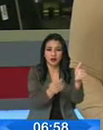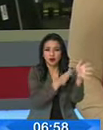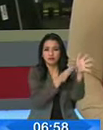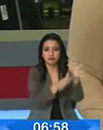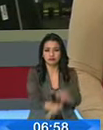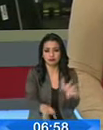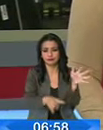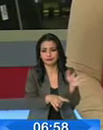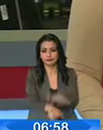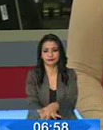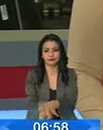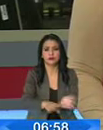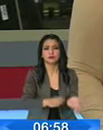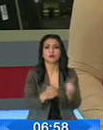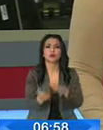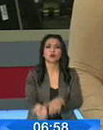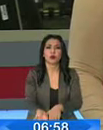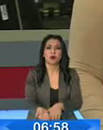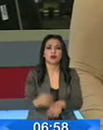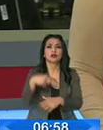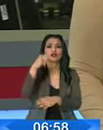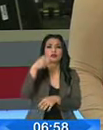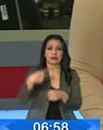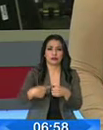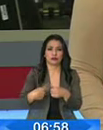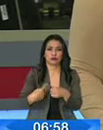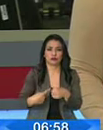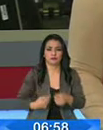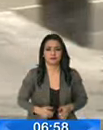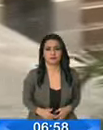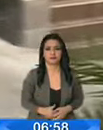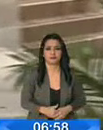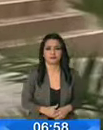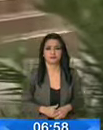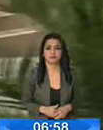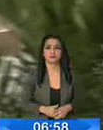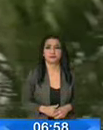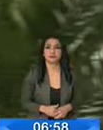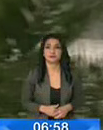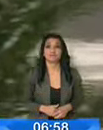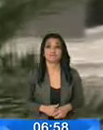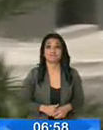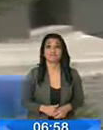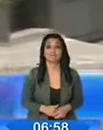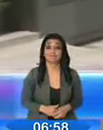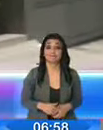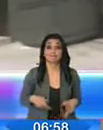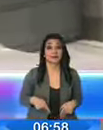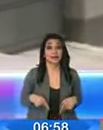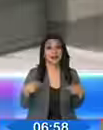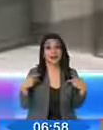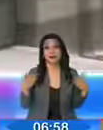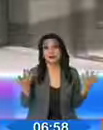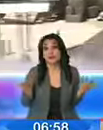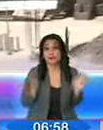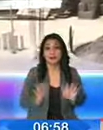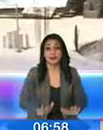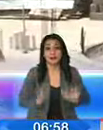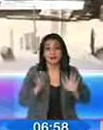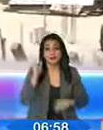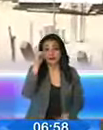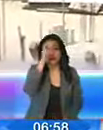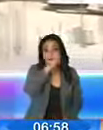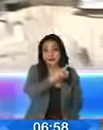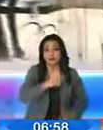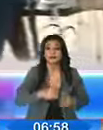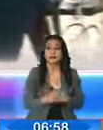ocurrió en Amagasí del Inca, esto es al norte de la capital. Golpes de la vida que a veces resultan difícil asimilar. Los parientes de